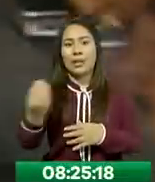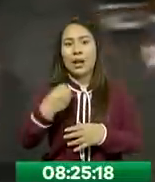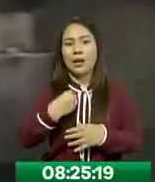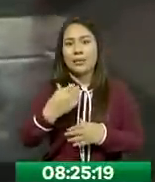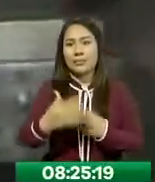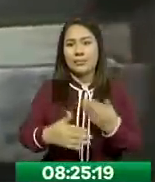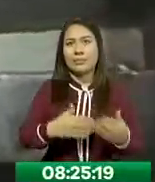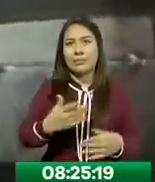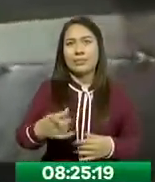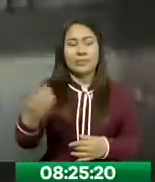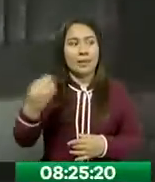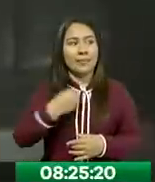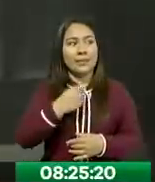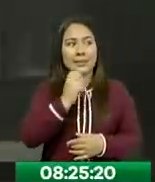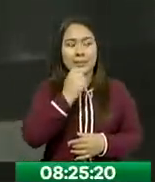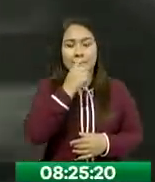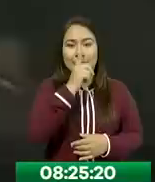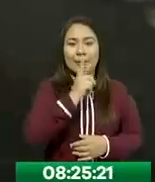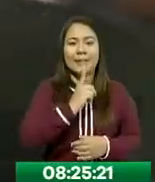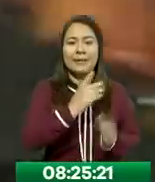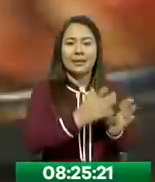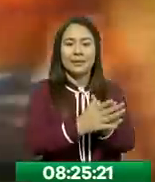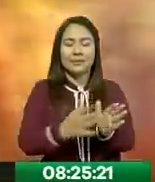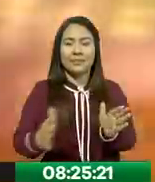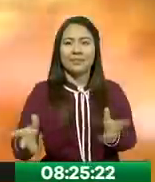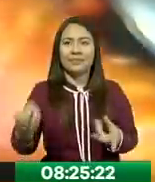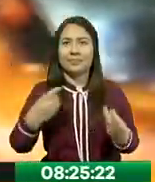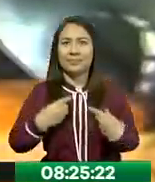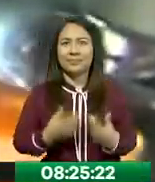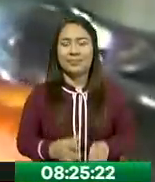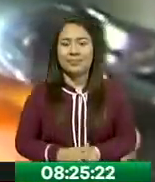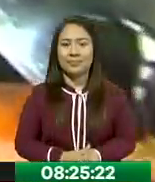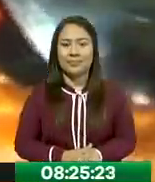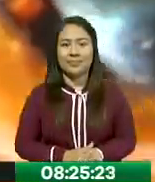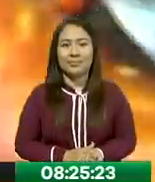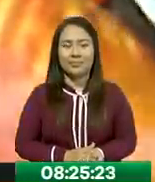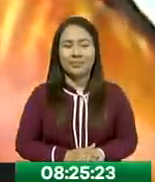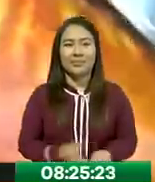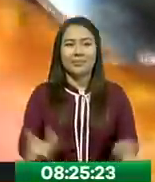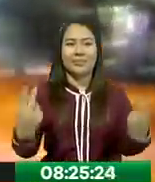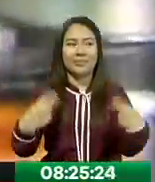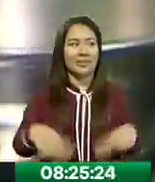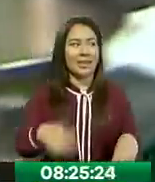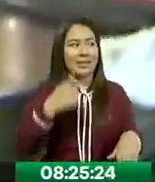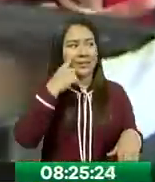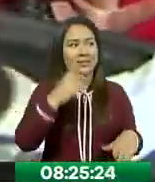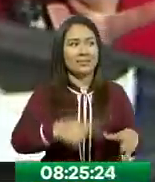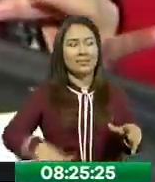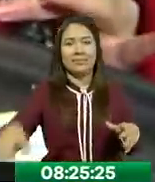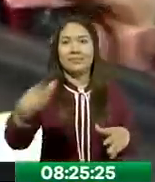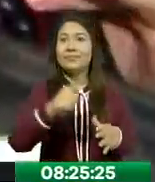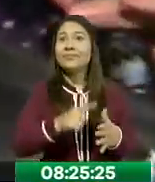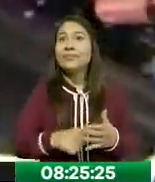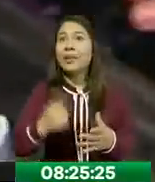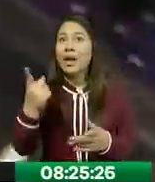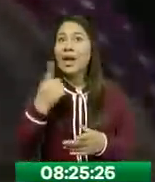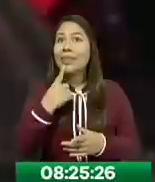ese secretito, tal vez que su abuelita, su bisabuela le enseñó, porque miren esto. Y sí,